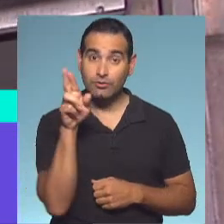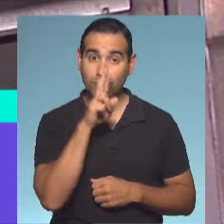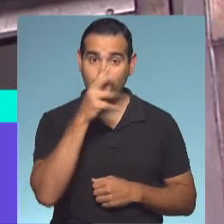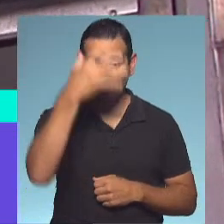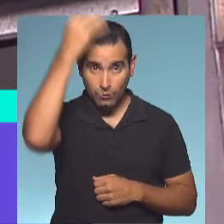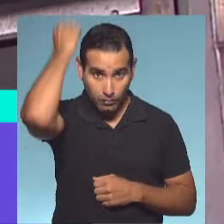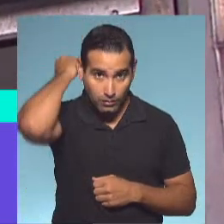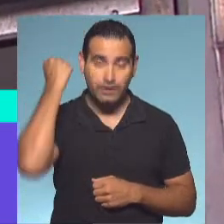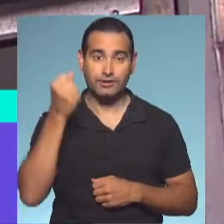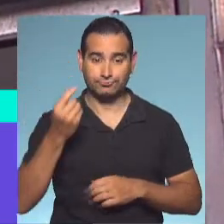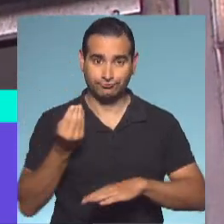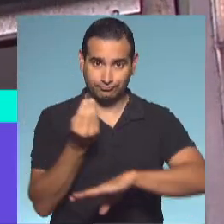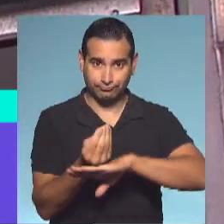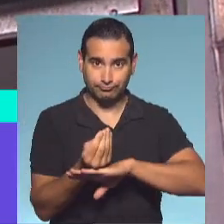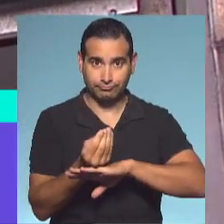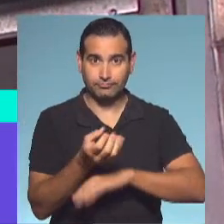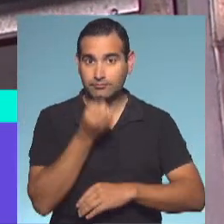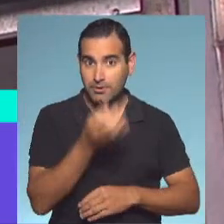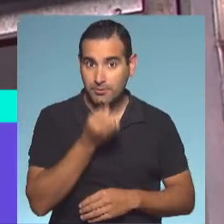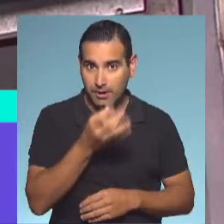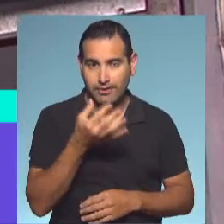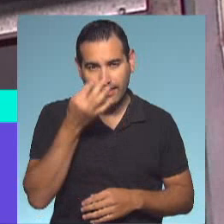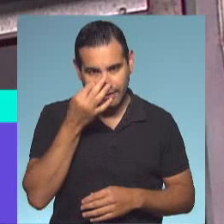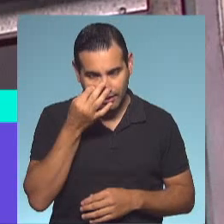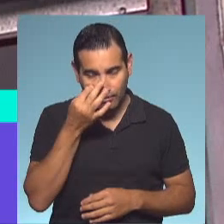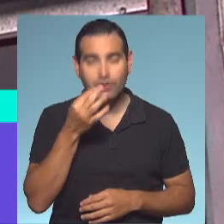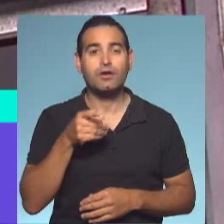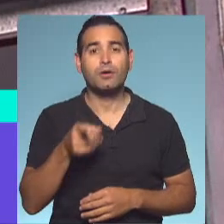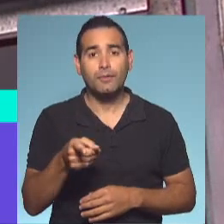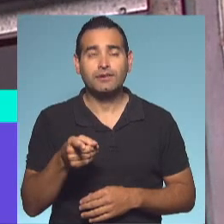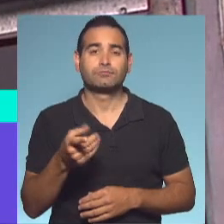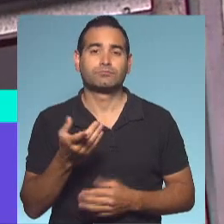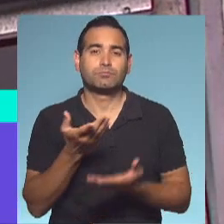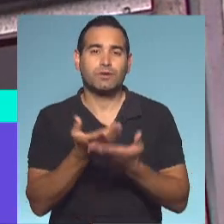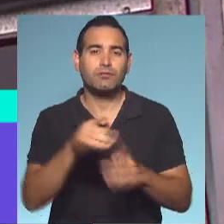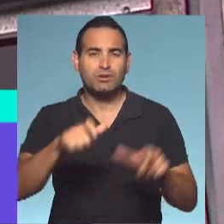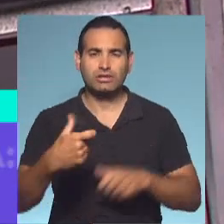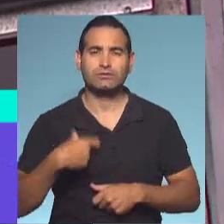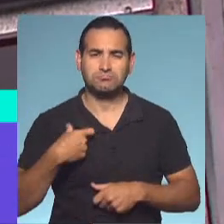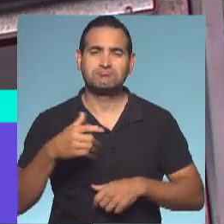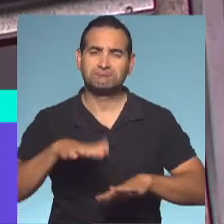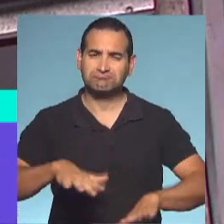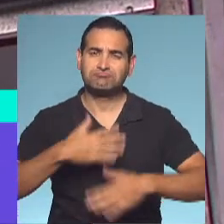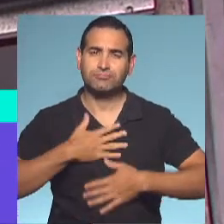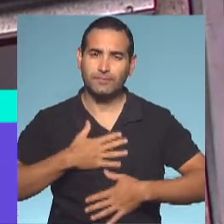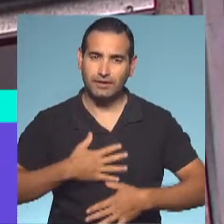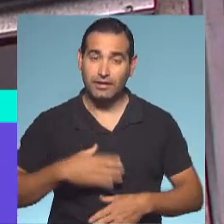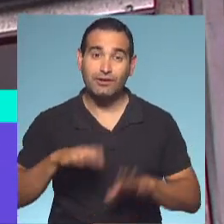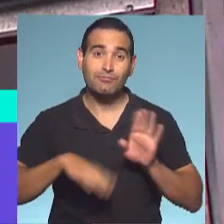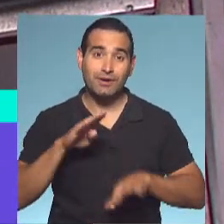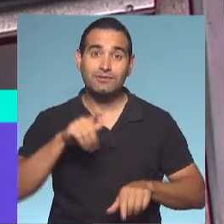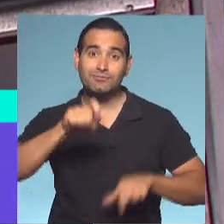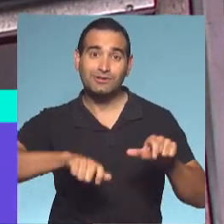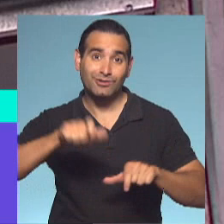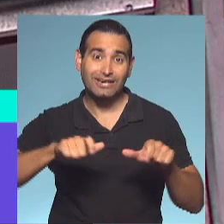de ingresar en calidad de testigo y acaba de decir, o de llamar a la tranquilidad, por lo menos para los afiliados y sobre todo para aquellos que